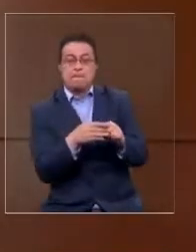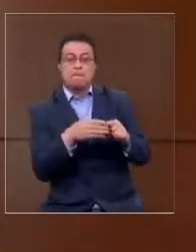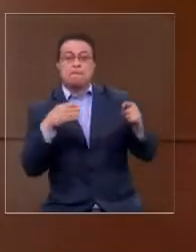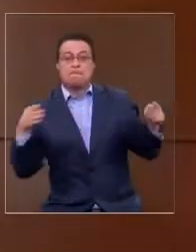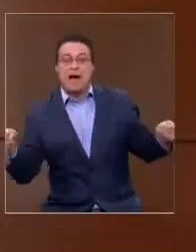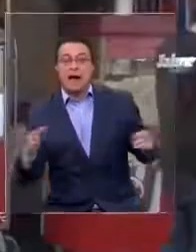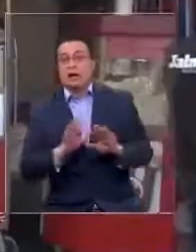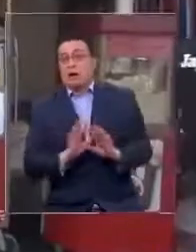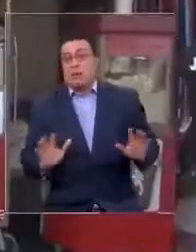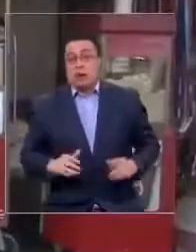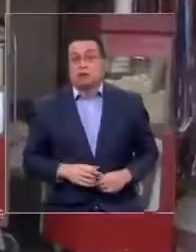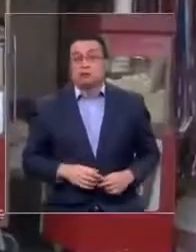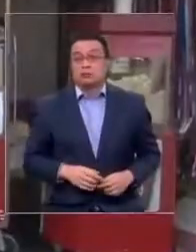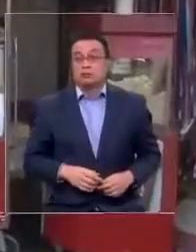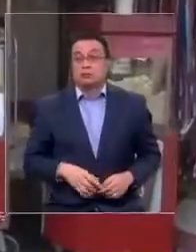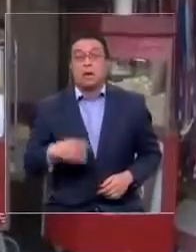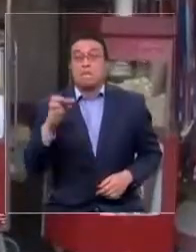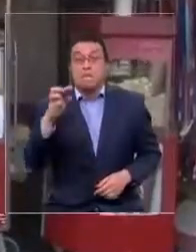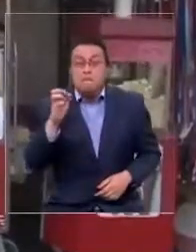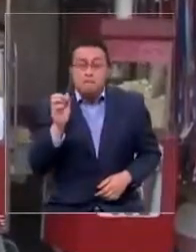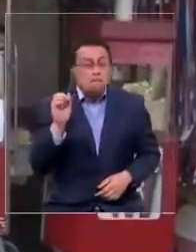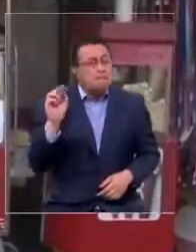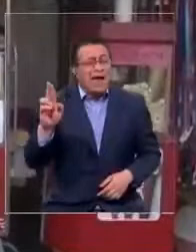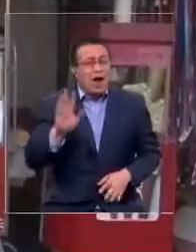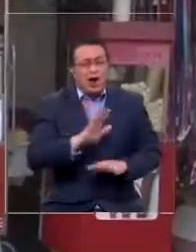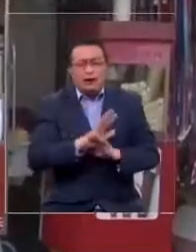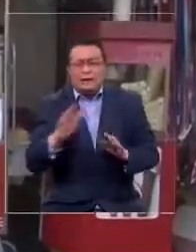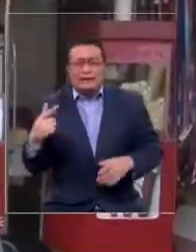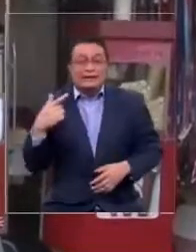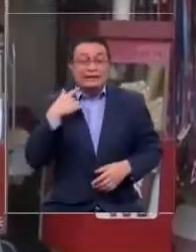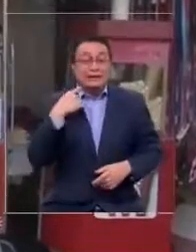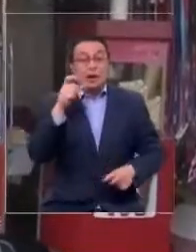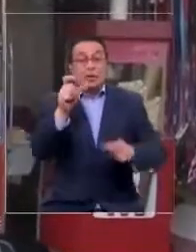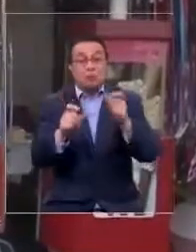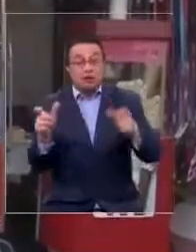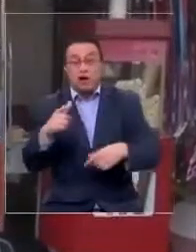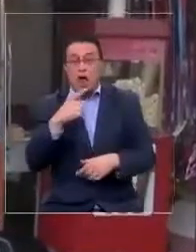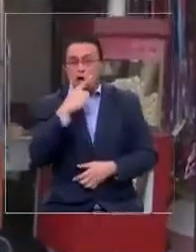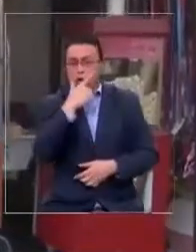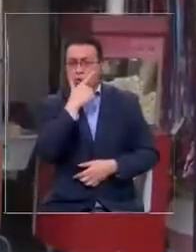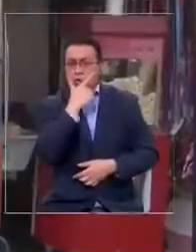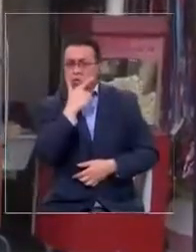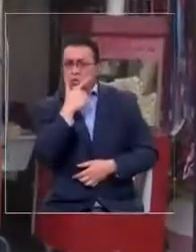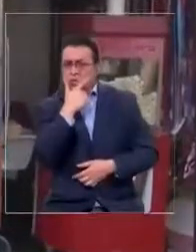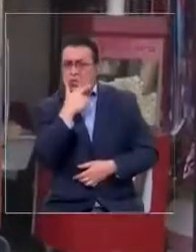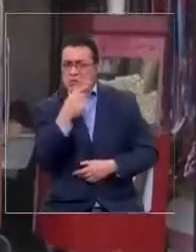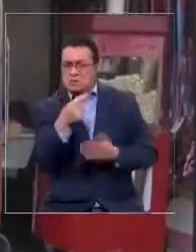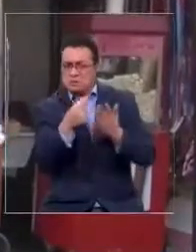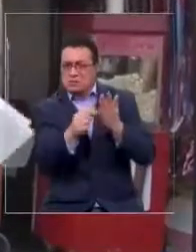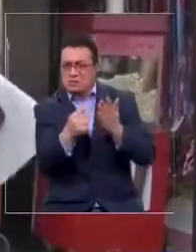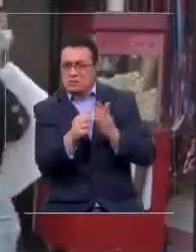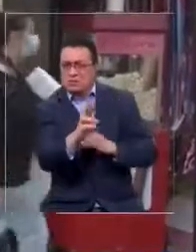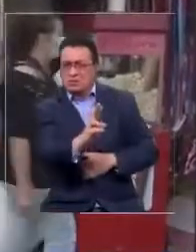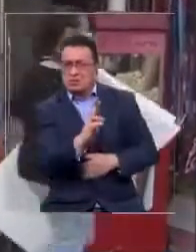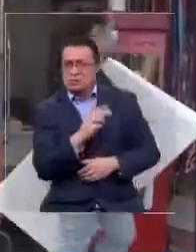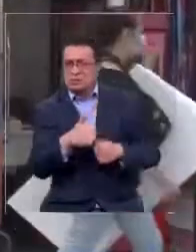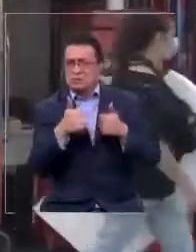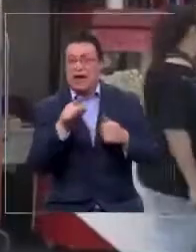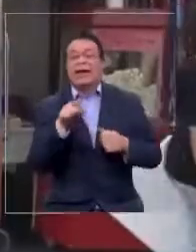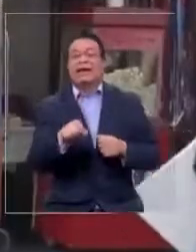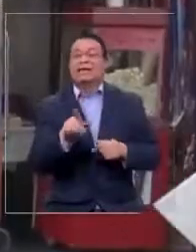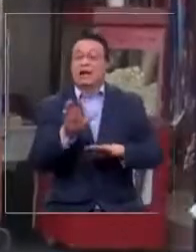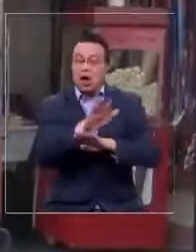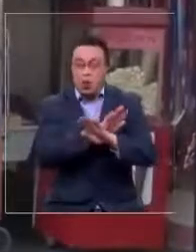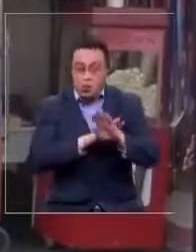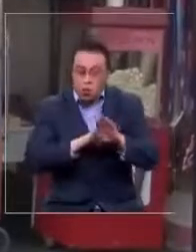evitar aglomeraciones. Lo peor que nos podría pasar es que la gente tuviera dudas de la integridad del resultado. Y eso es lo que tenemos que